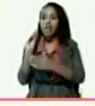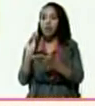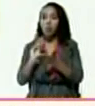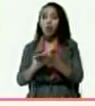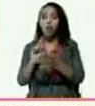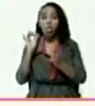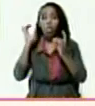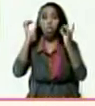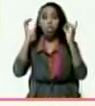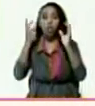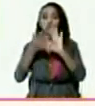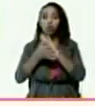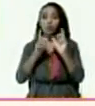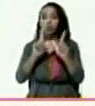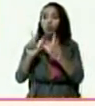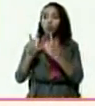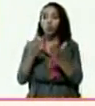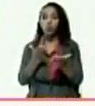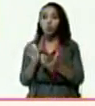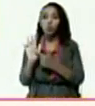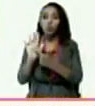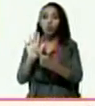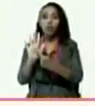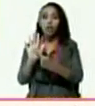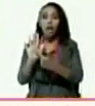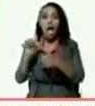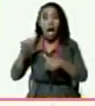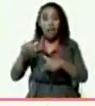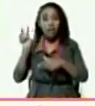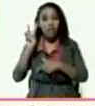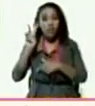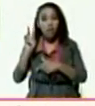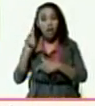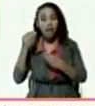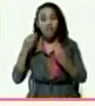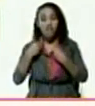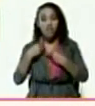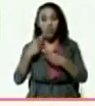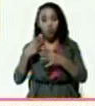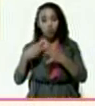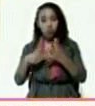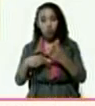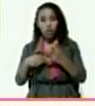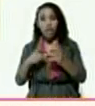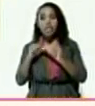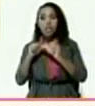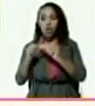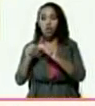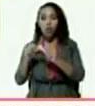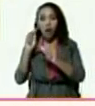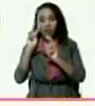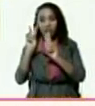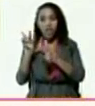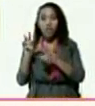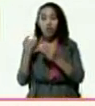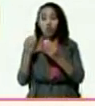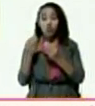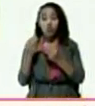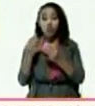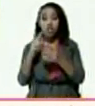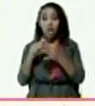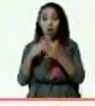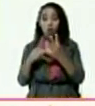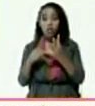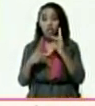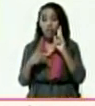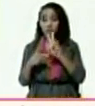listo. Ahora, aquí en Venezuela se están viviendo cosas y se van a seguir viviendo cosas. muchísimas cosas se van a